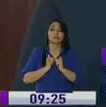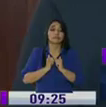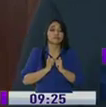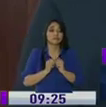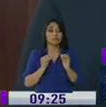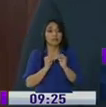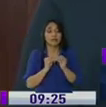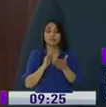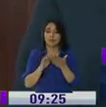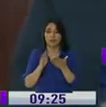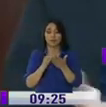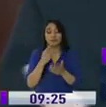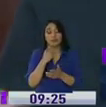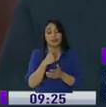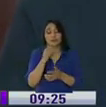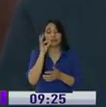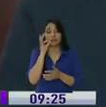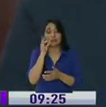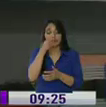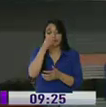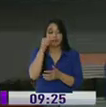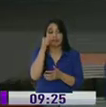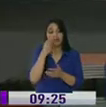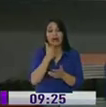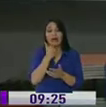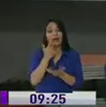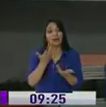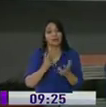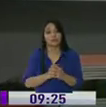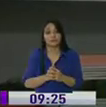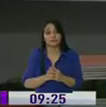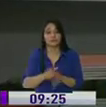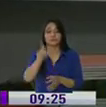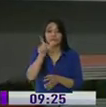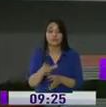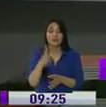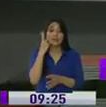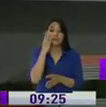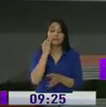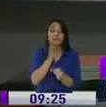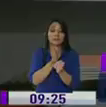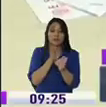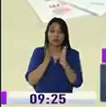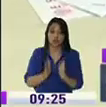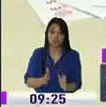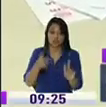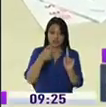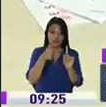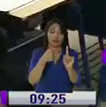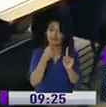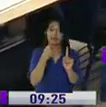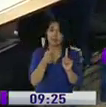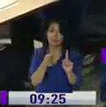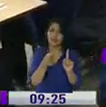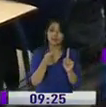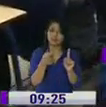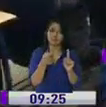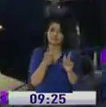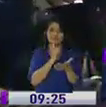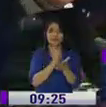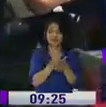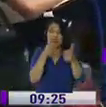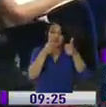perdón la expresión, pero generan vicios. El experto en psicología, Ricardo Jácome, sostiene que puede ser un arma de doble